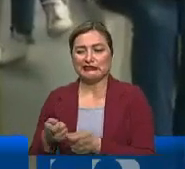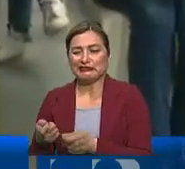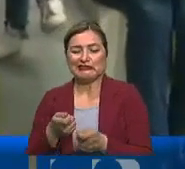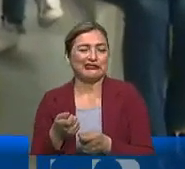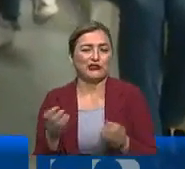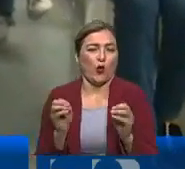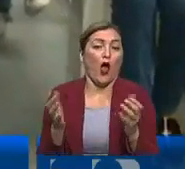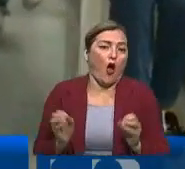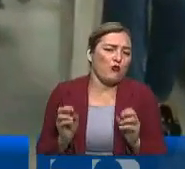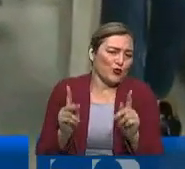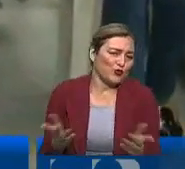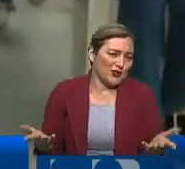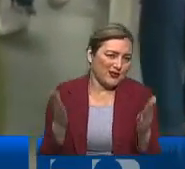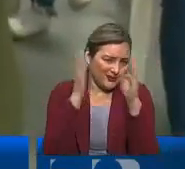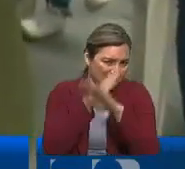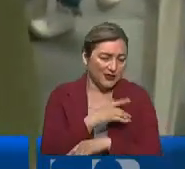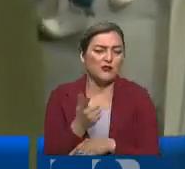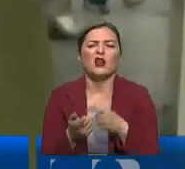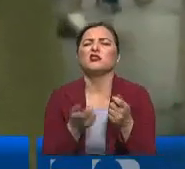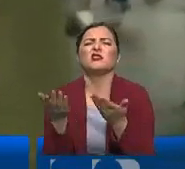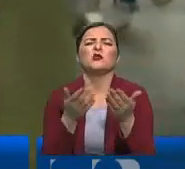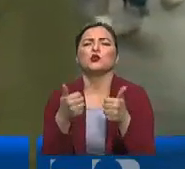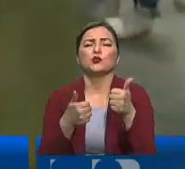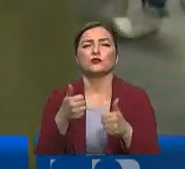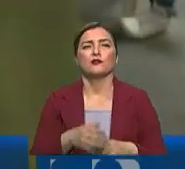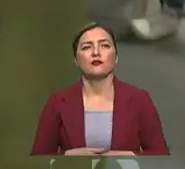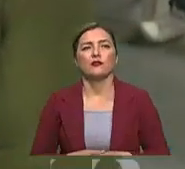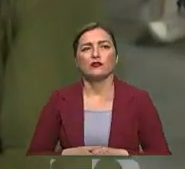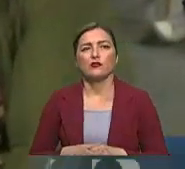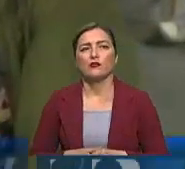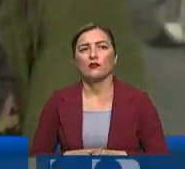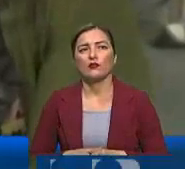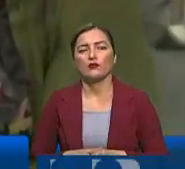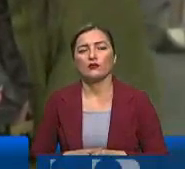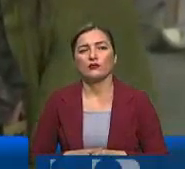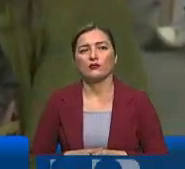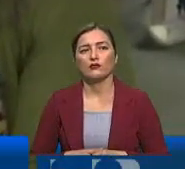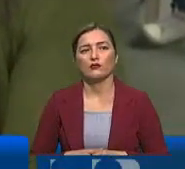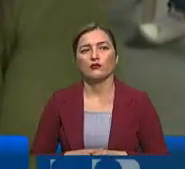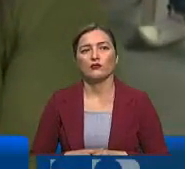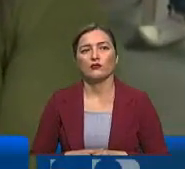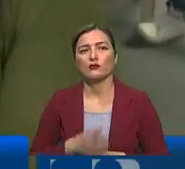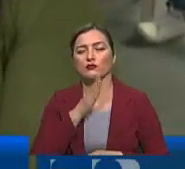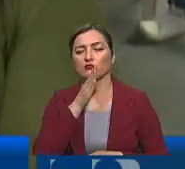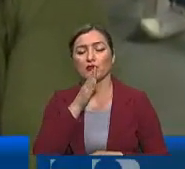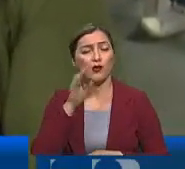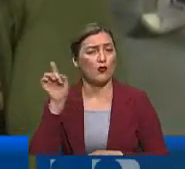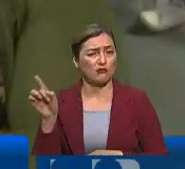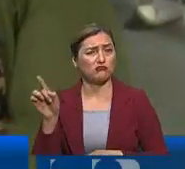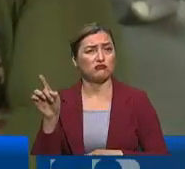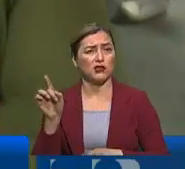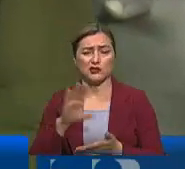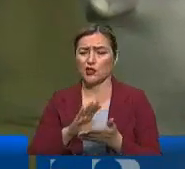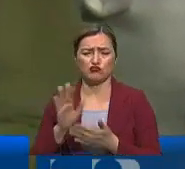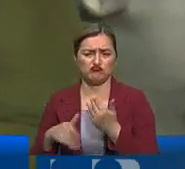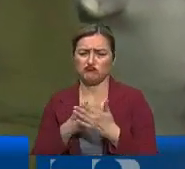dinero, pero esta es una buena oportunidad. ¿Qué servicio va a requerir? Sí, bueno, yo soy cliente continua de todos los